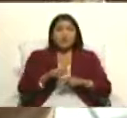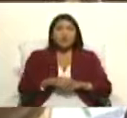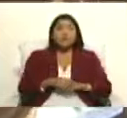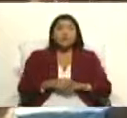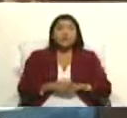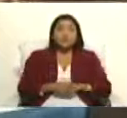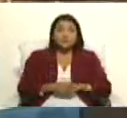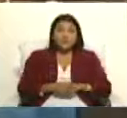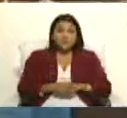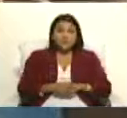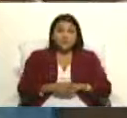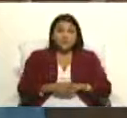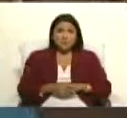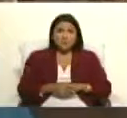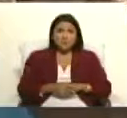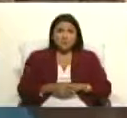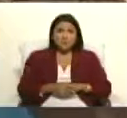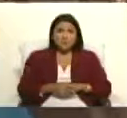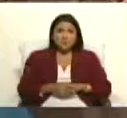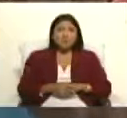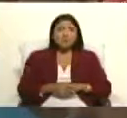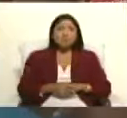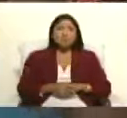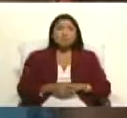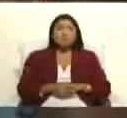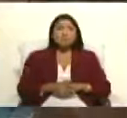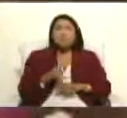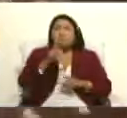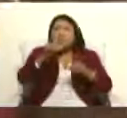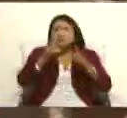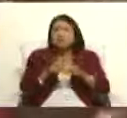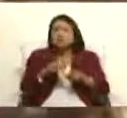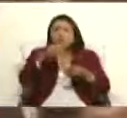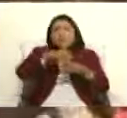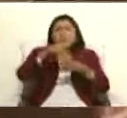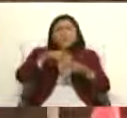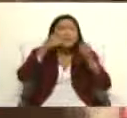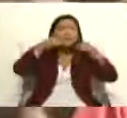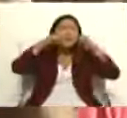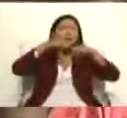extraordinario hermoso de ir a votar ellos no tienen edad de ir a votar